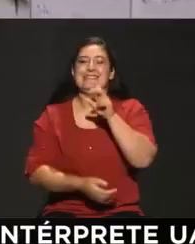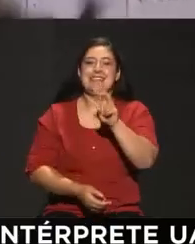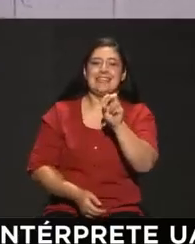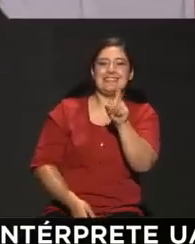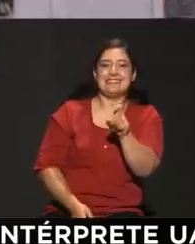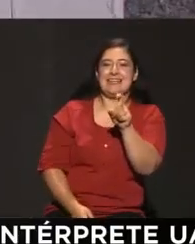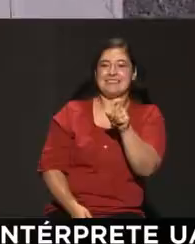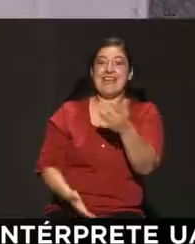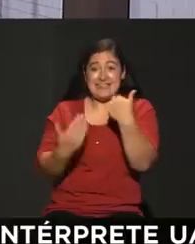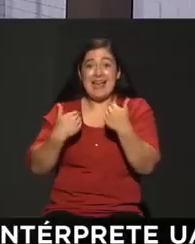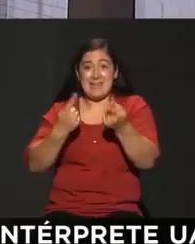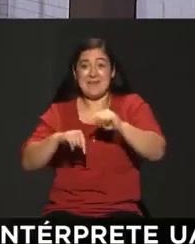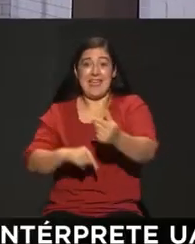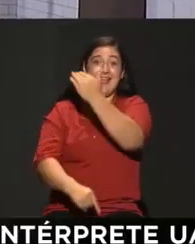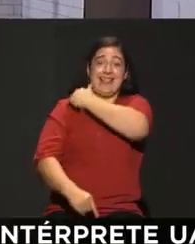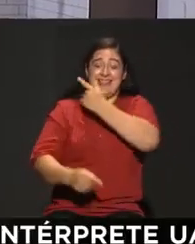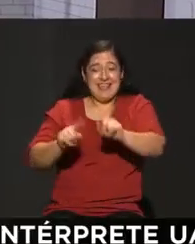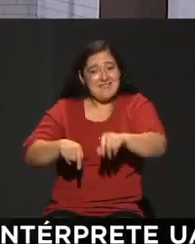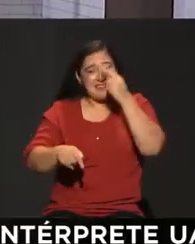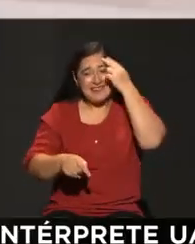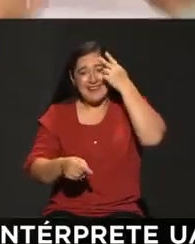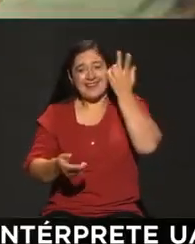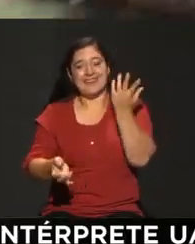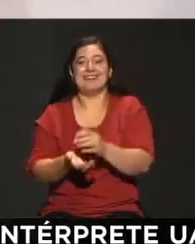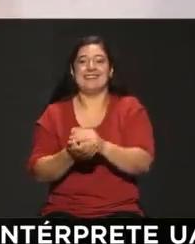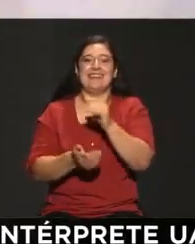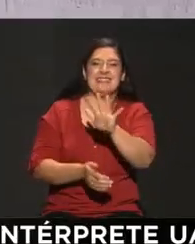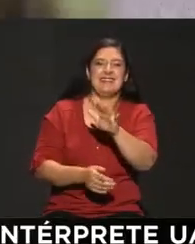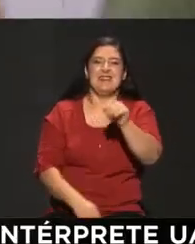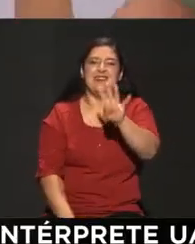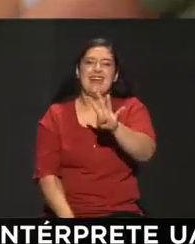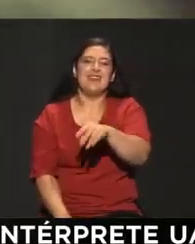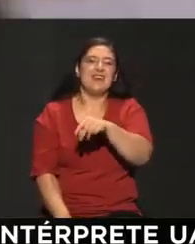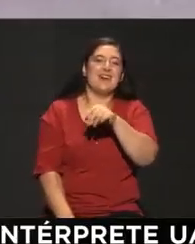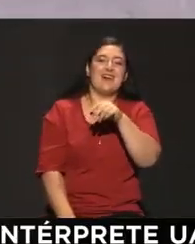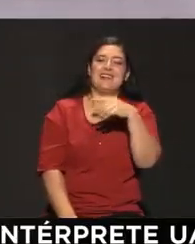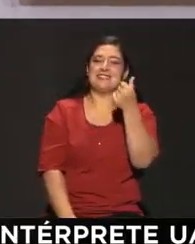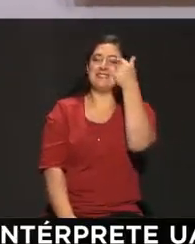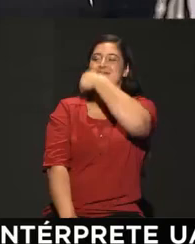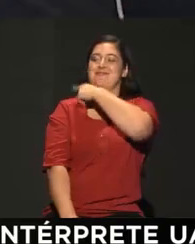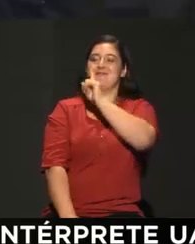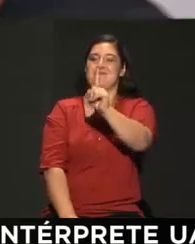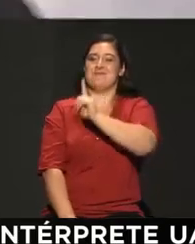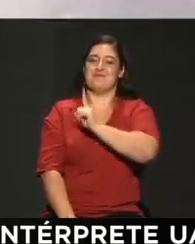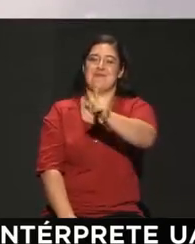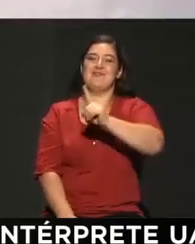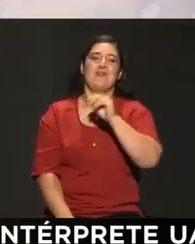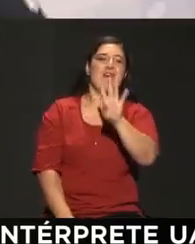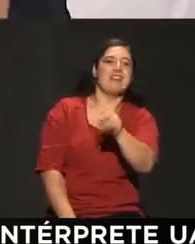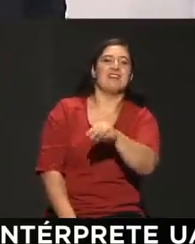7, 6. También me tienes que tocar porque si no, no puedes ganar. 5, 4, 1, 1.